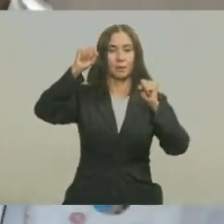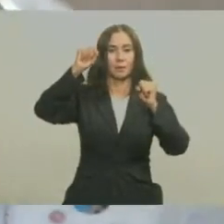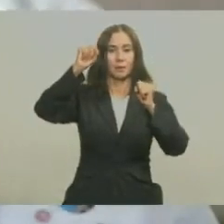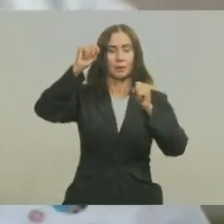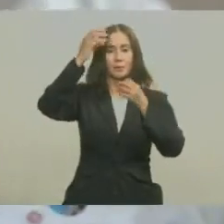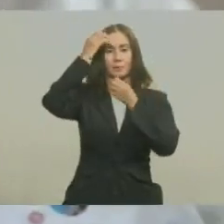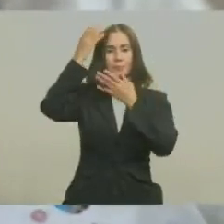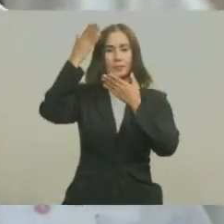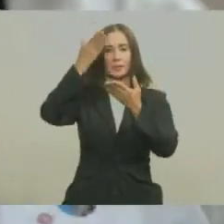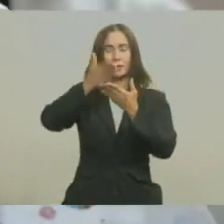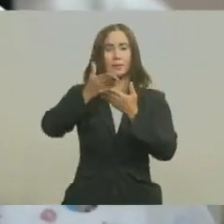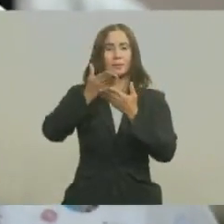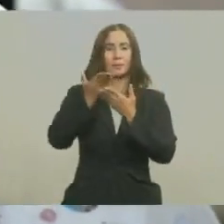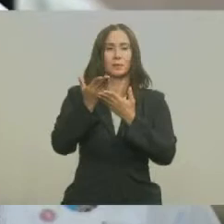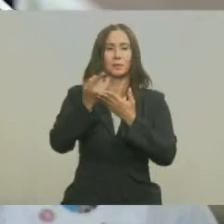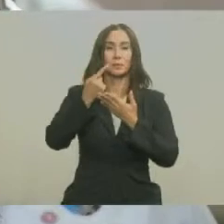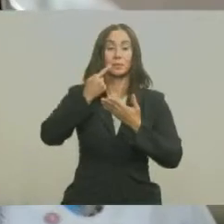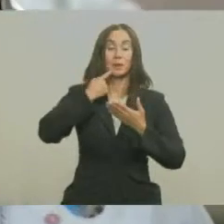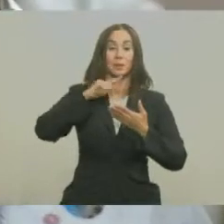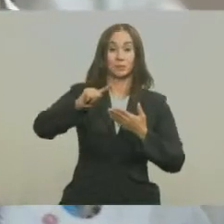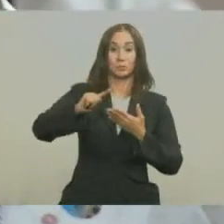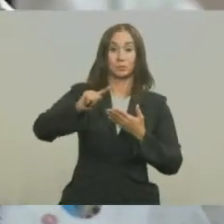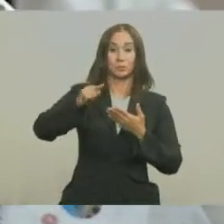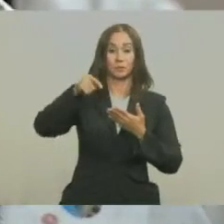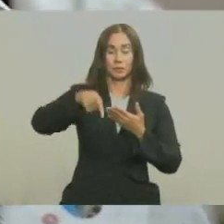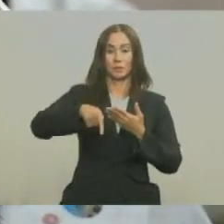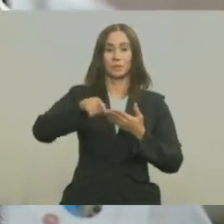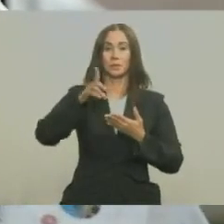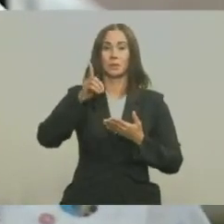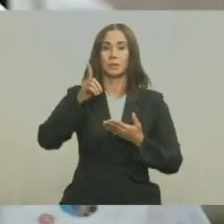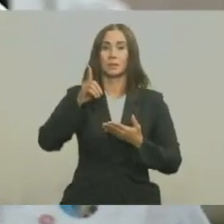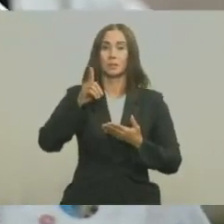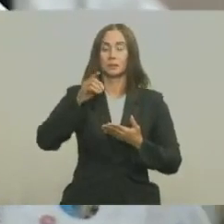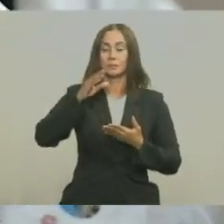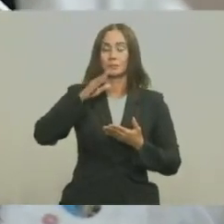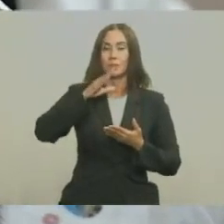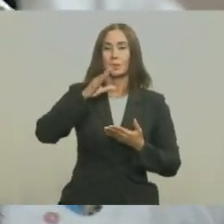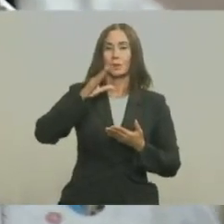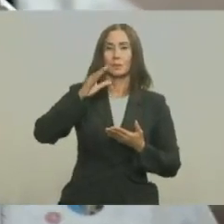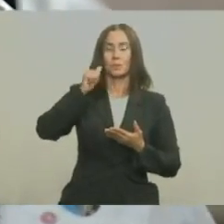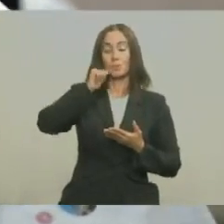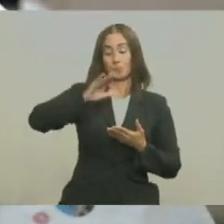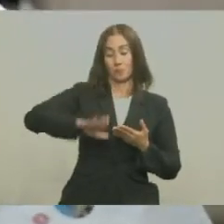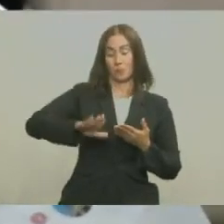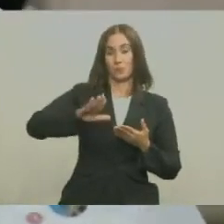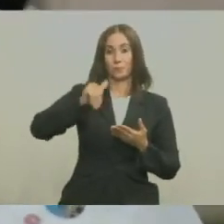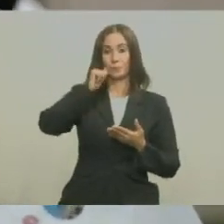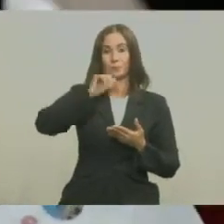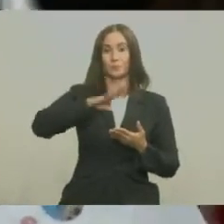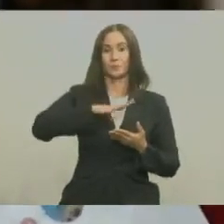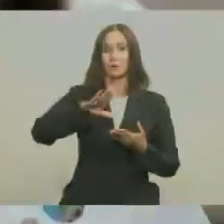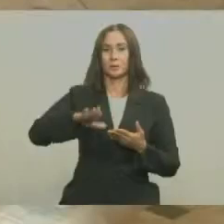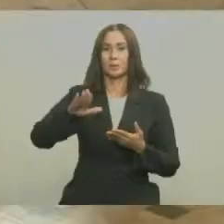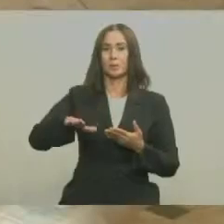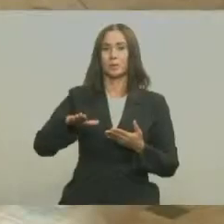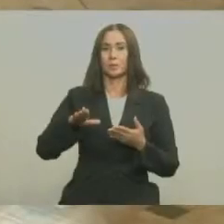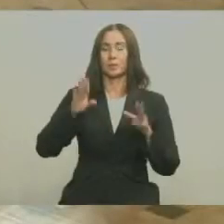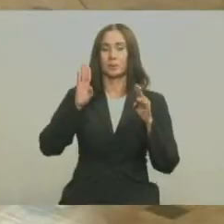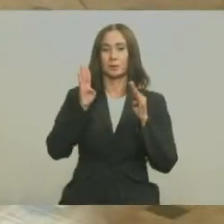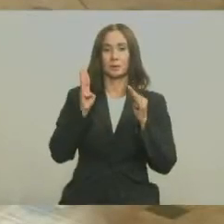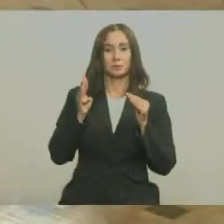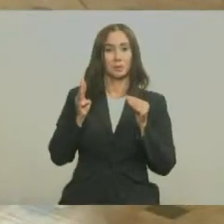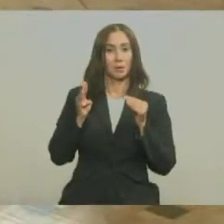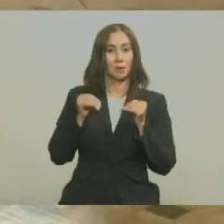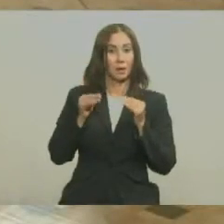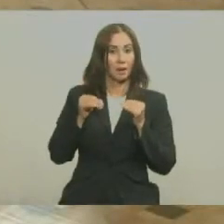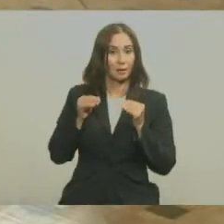dominicano sobre la denuncia hecha de que menores dominicanas son prostituidas en Argentina? El canciller está